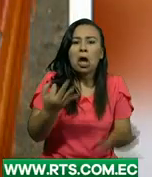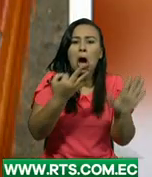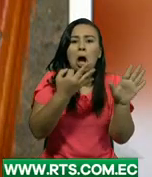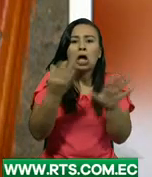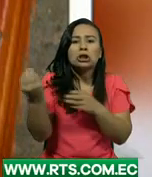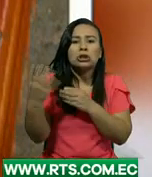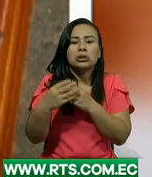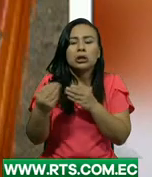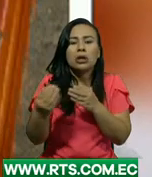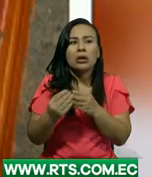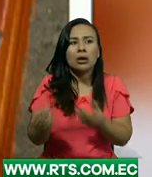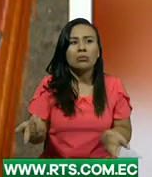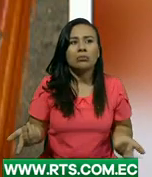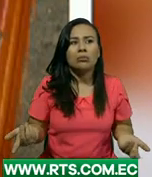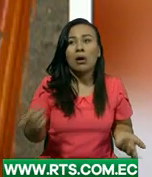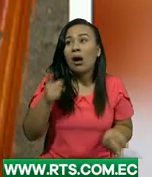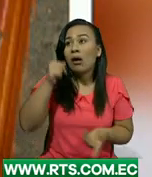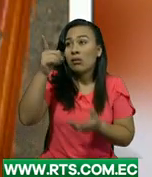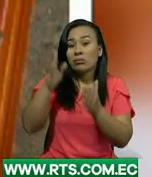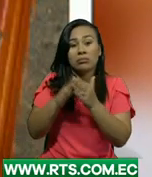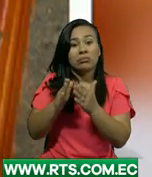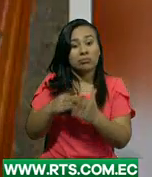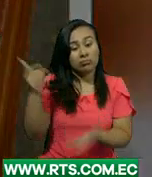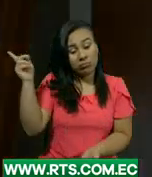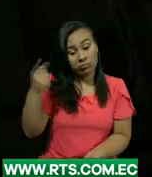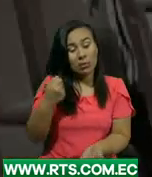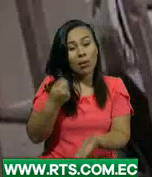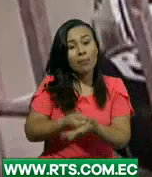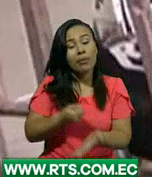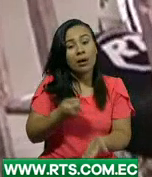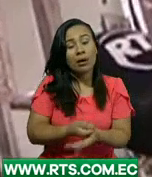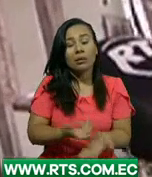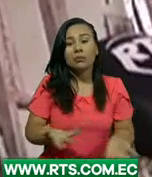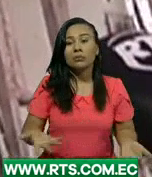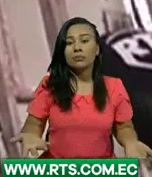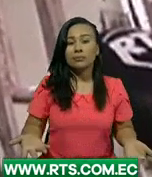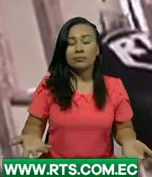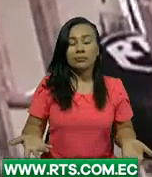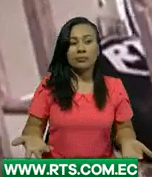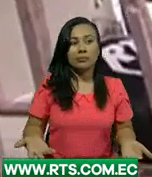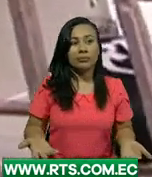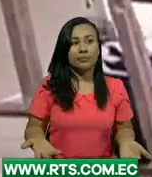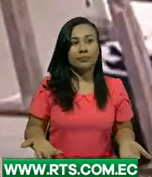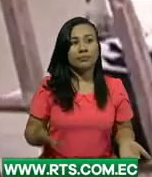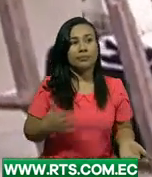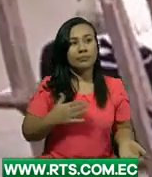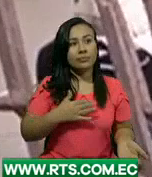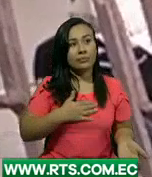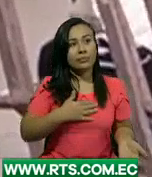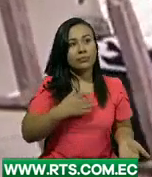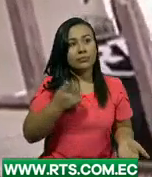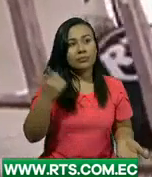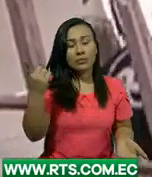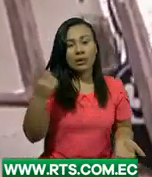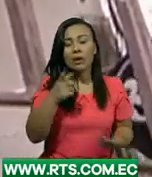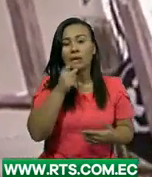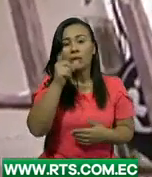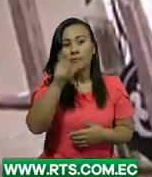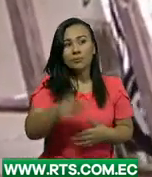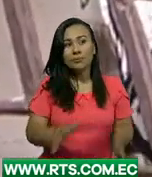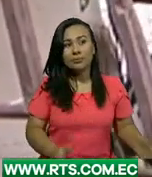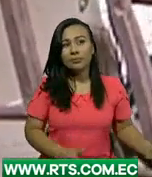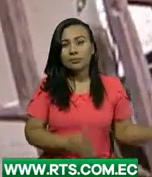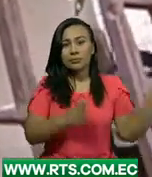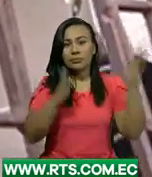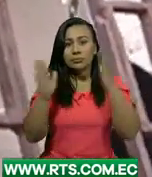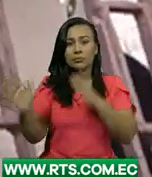$800. Más dable de la casa de ellas. Sí, pero adentro, no afuera, ¿no? Me imagino que tiene que haberle entrado. Nadie le entró, la policía